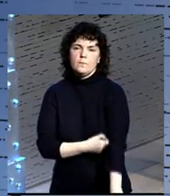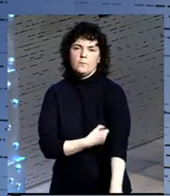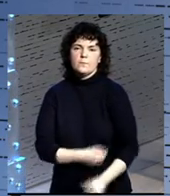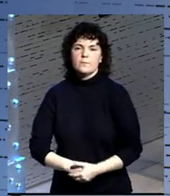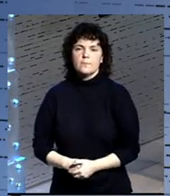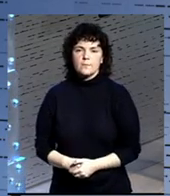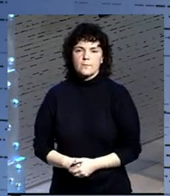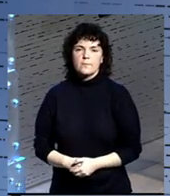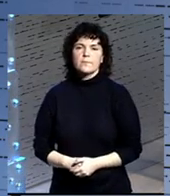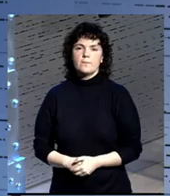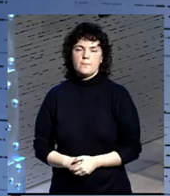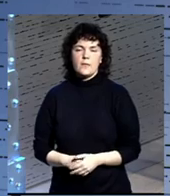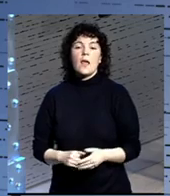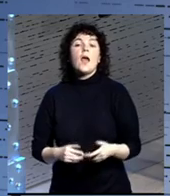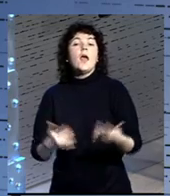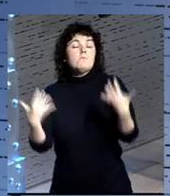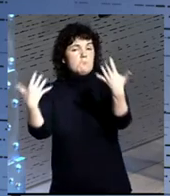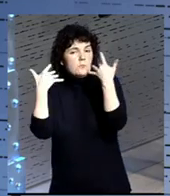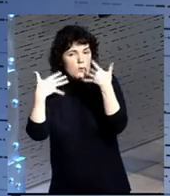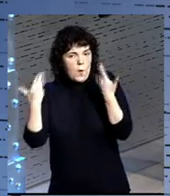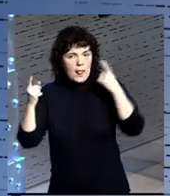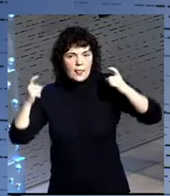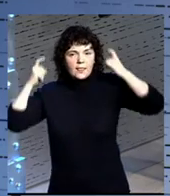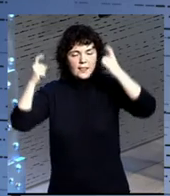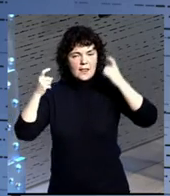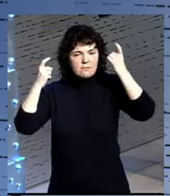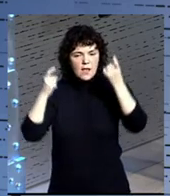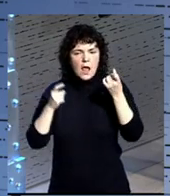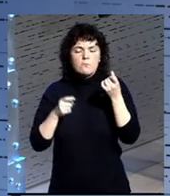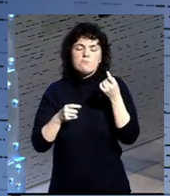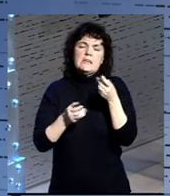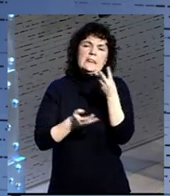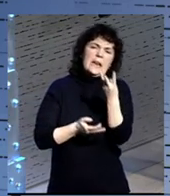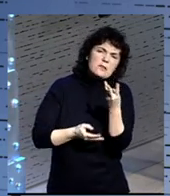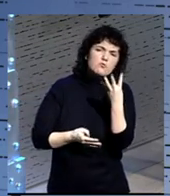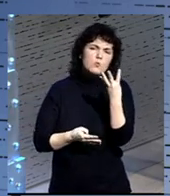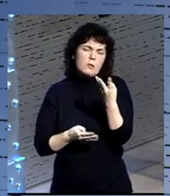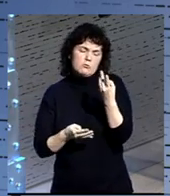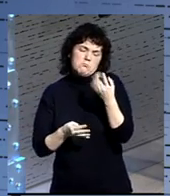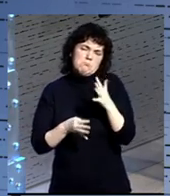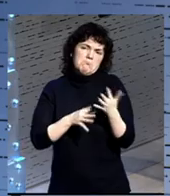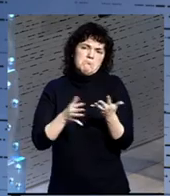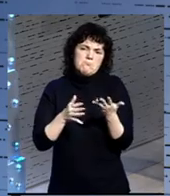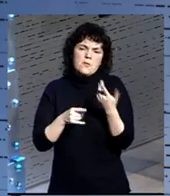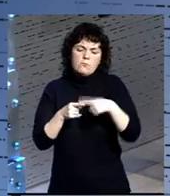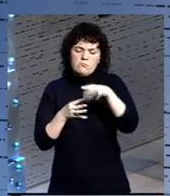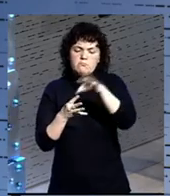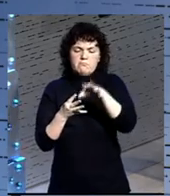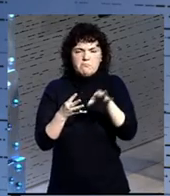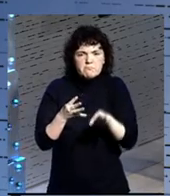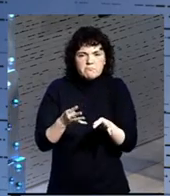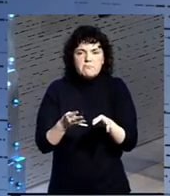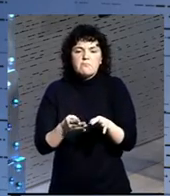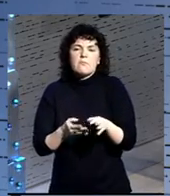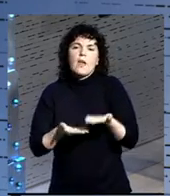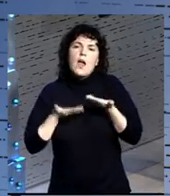Lo que me habían sugerido es que tratara de establecer 3 o 4 elementos que sirvieran